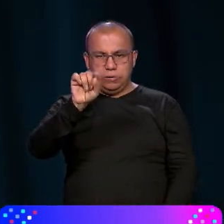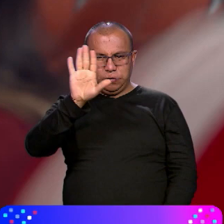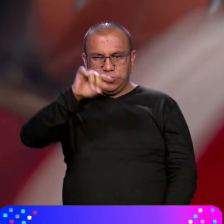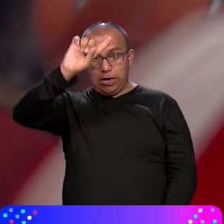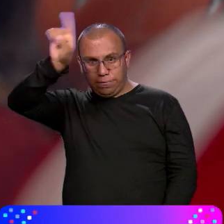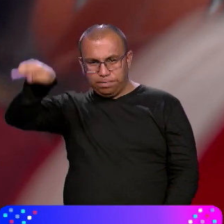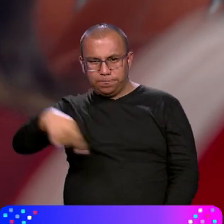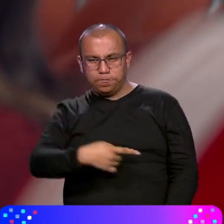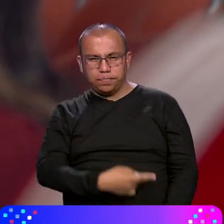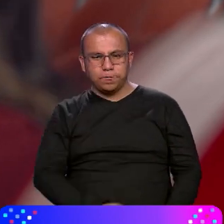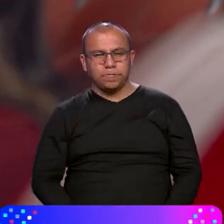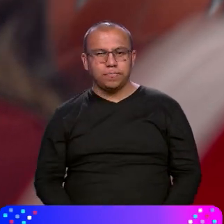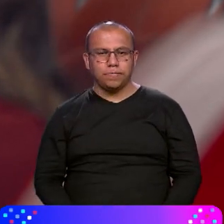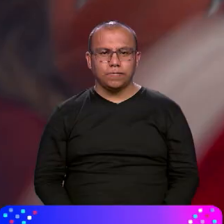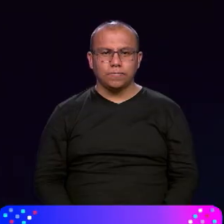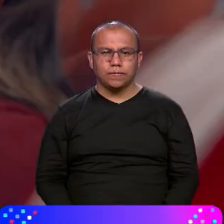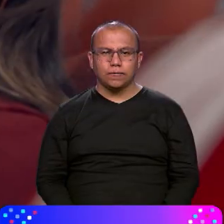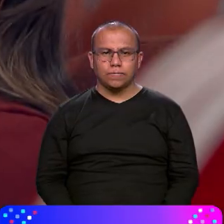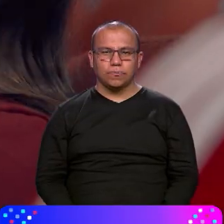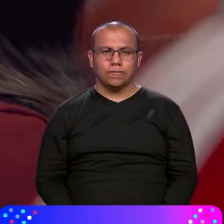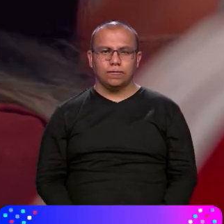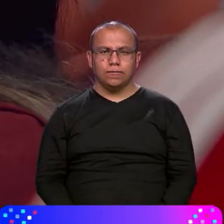ven.